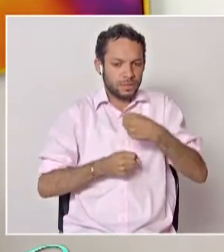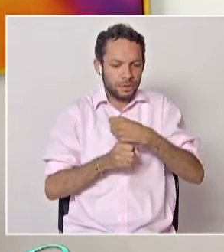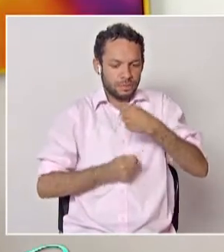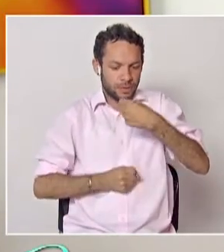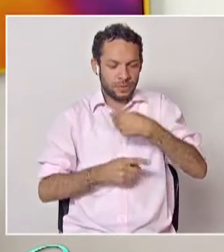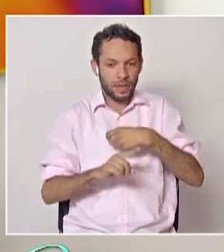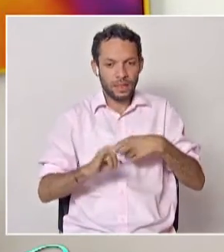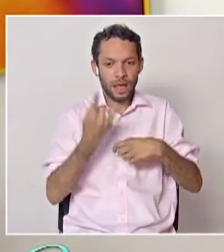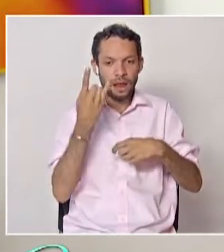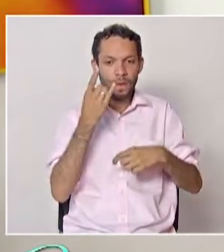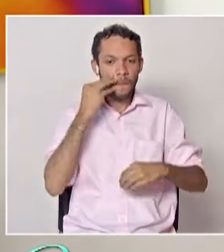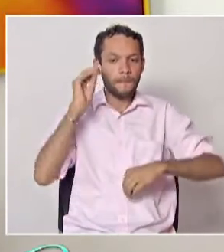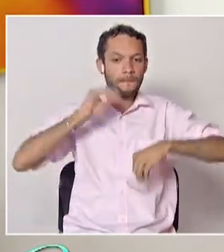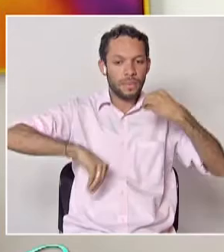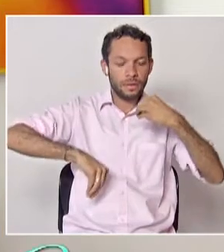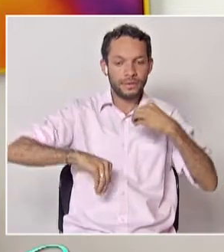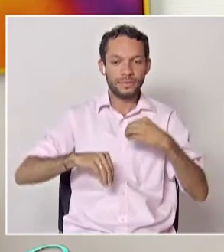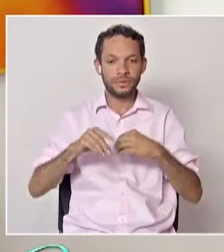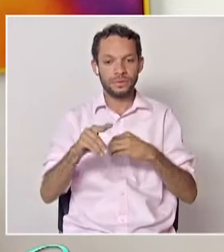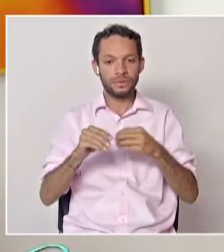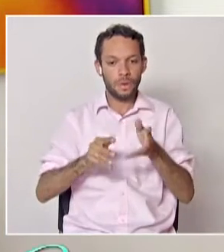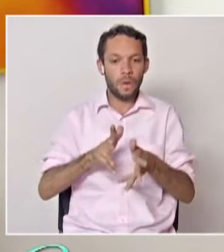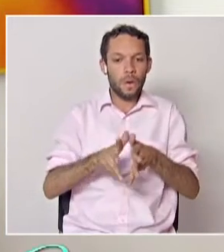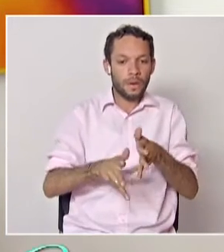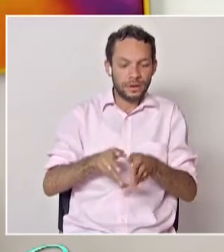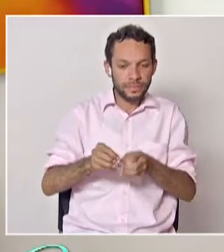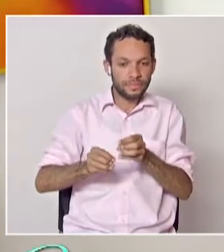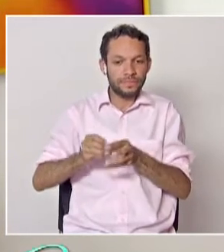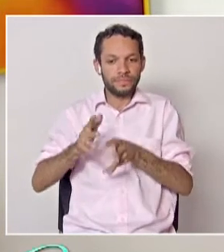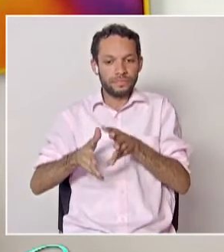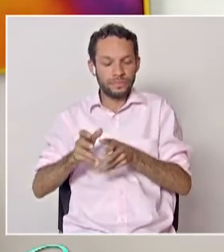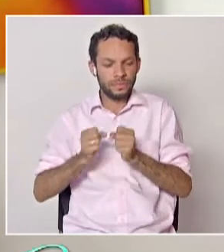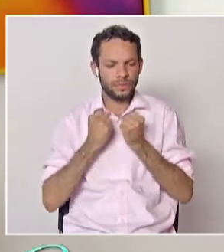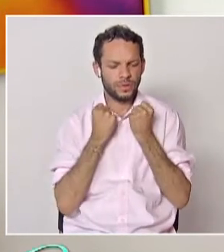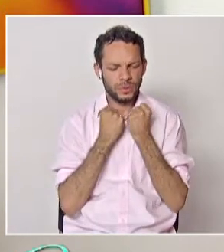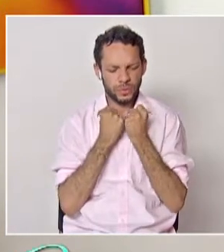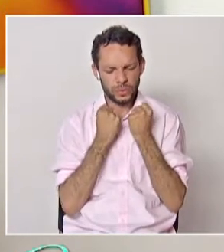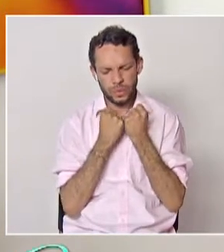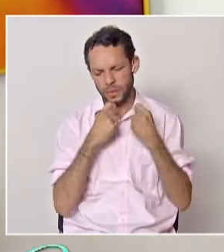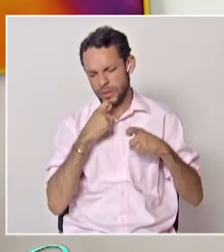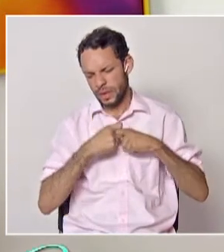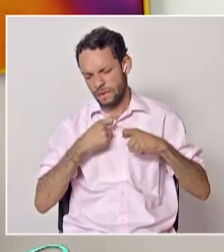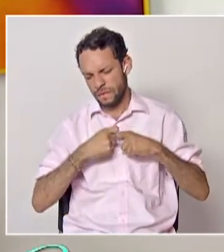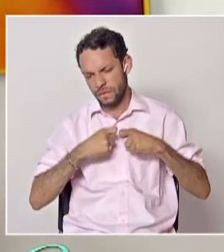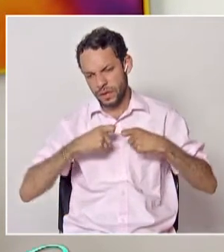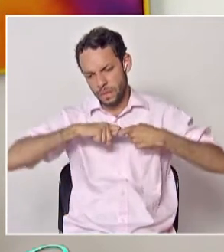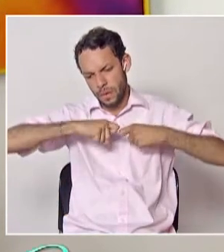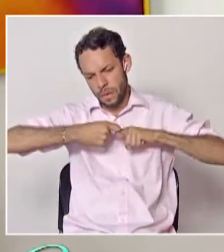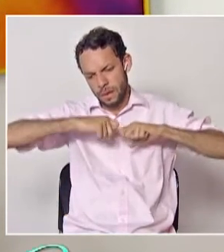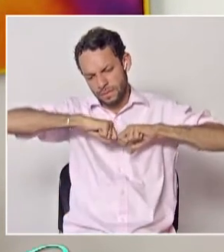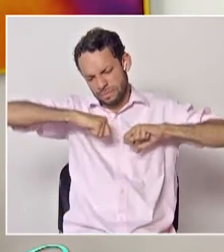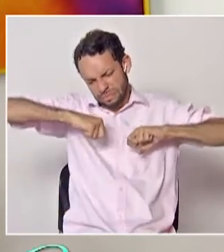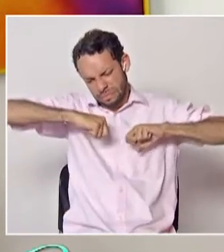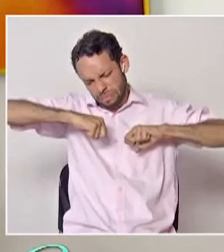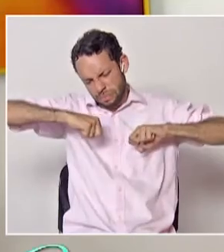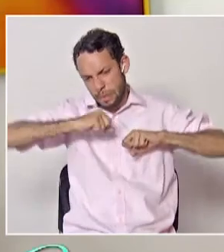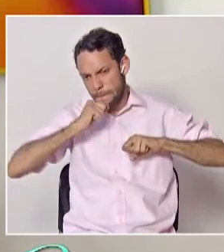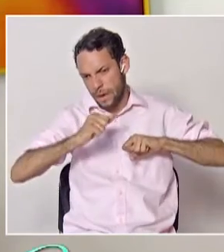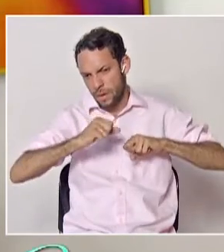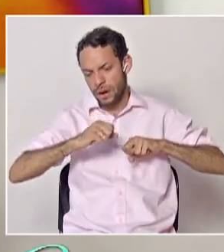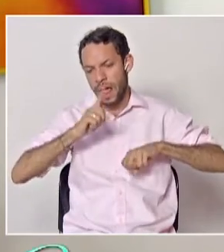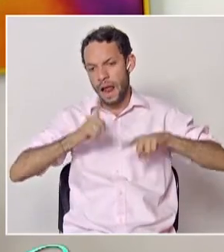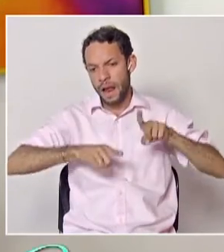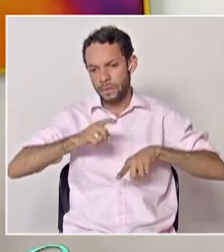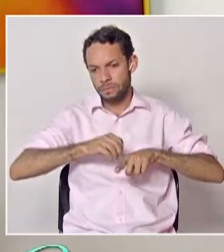¿sí? ¿Qué quiere decir con esas maniobras? Lo que vamos a hacer es descomprimir o liberar los niveles de tensión que se generan a nivel interarticular,